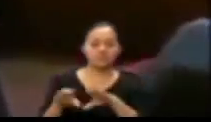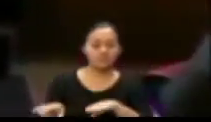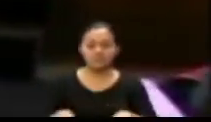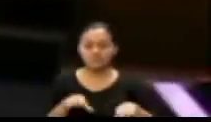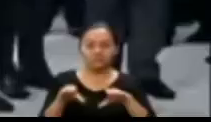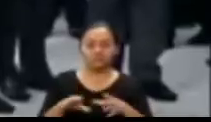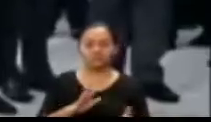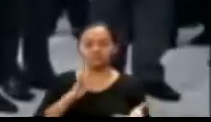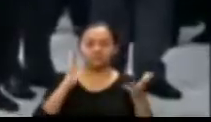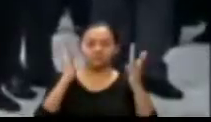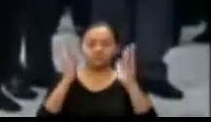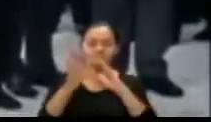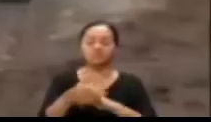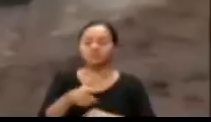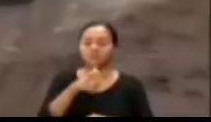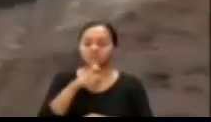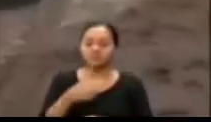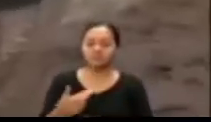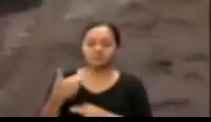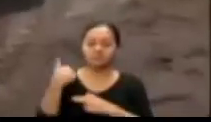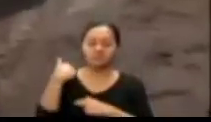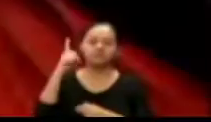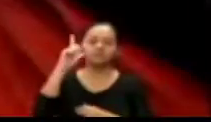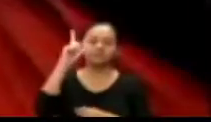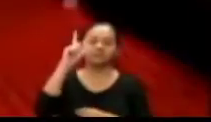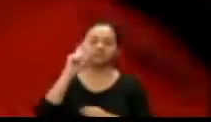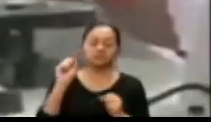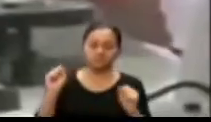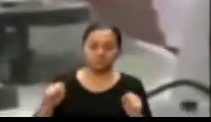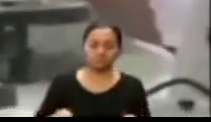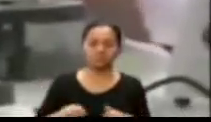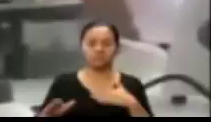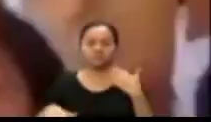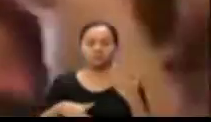revolucionaria, de la mano de grandes líderes que hacen